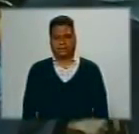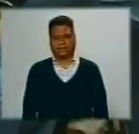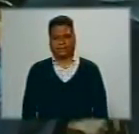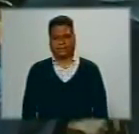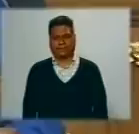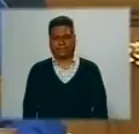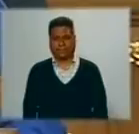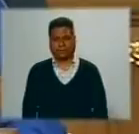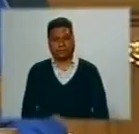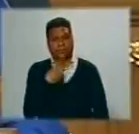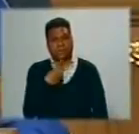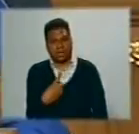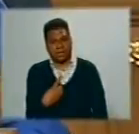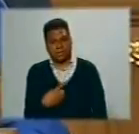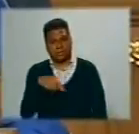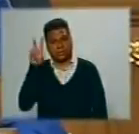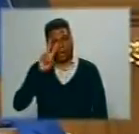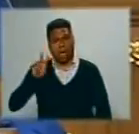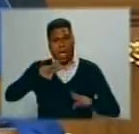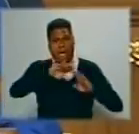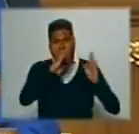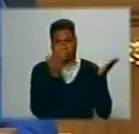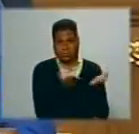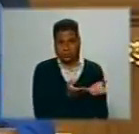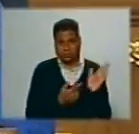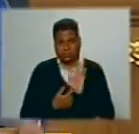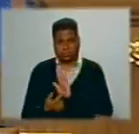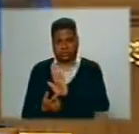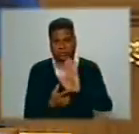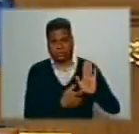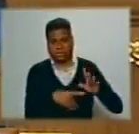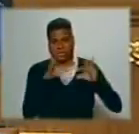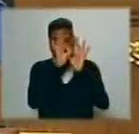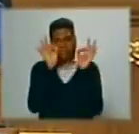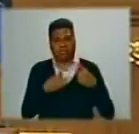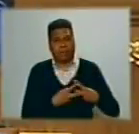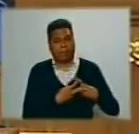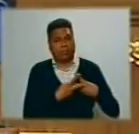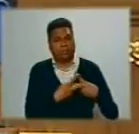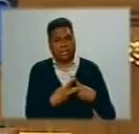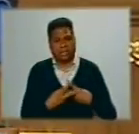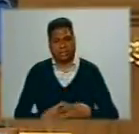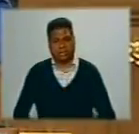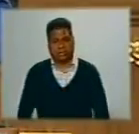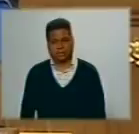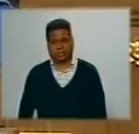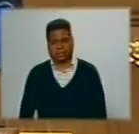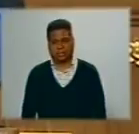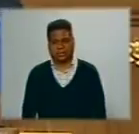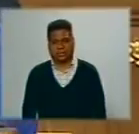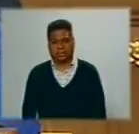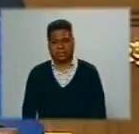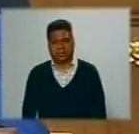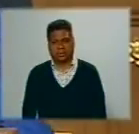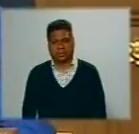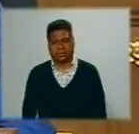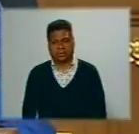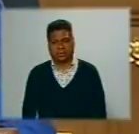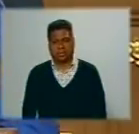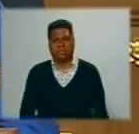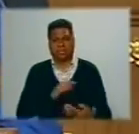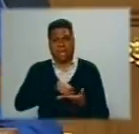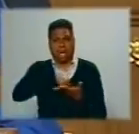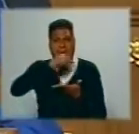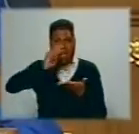y le ha dicho al país y le ha dicho al mundo que de manera voluntaria él suscribe los